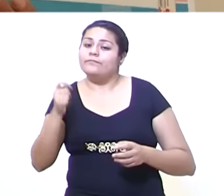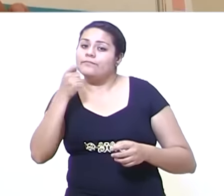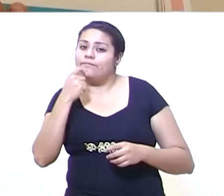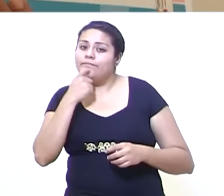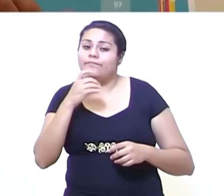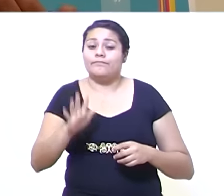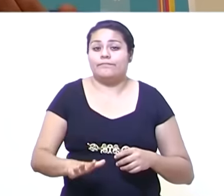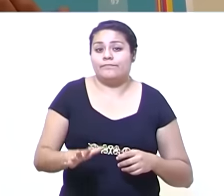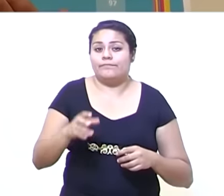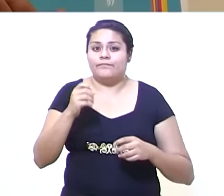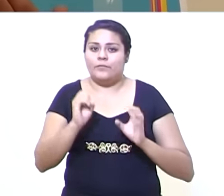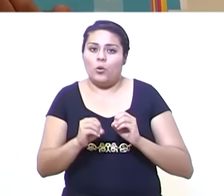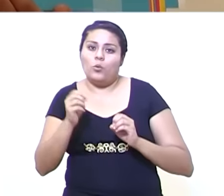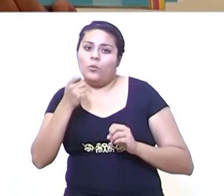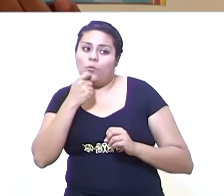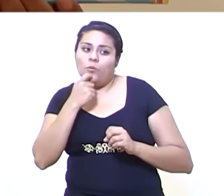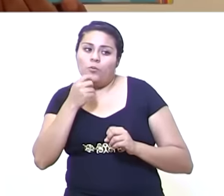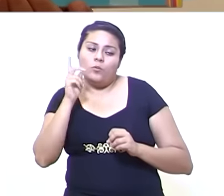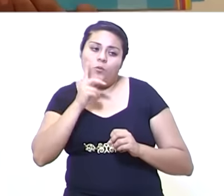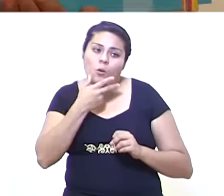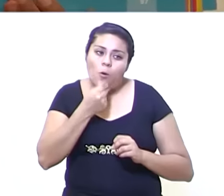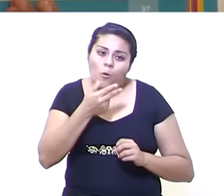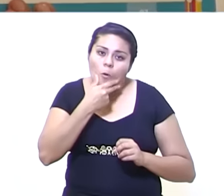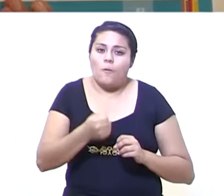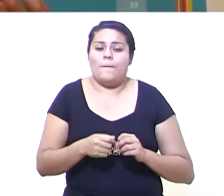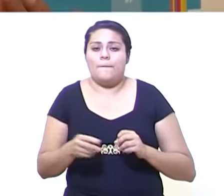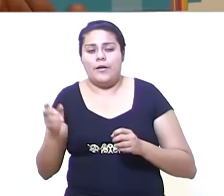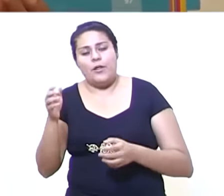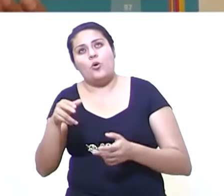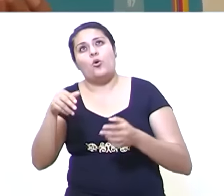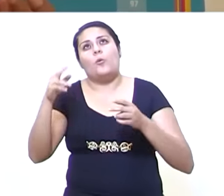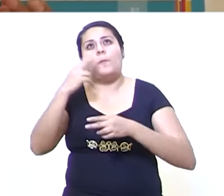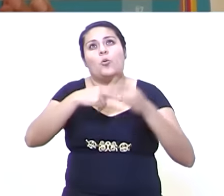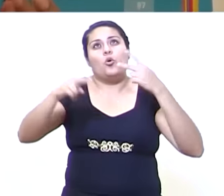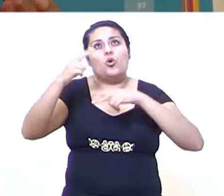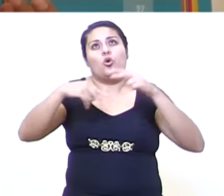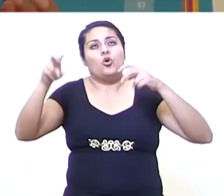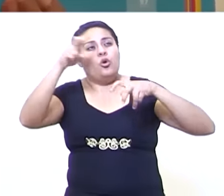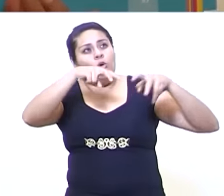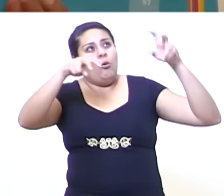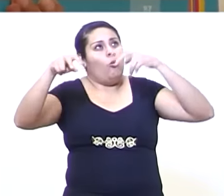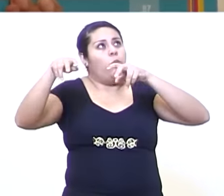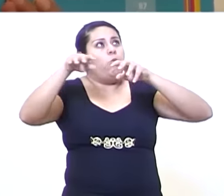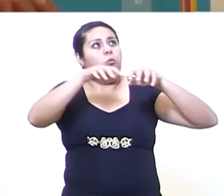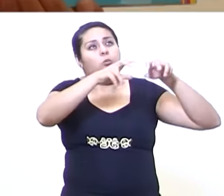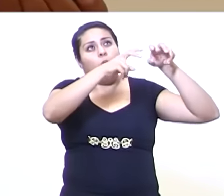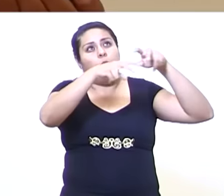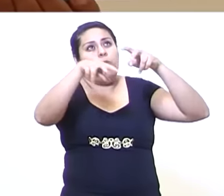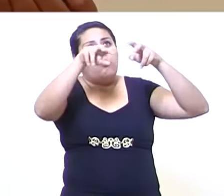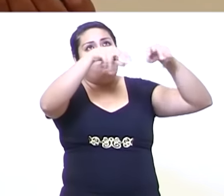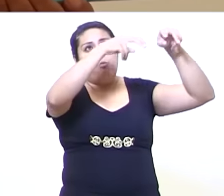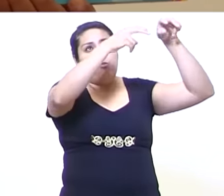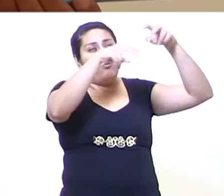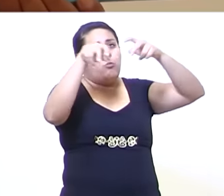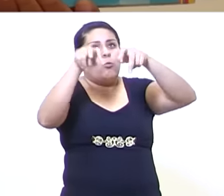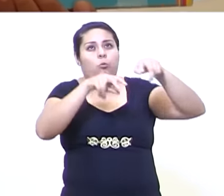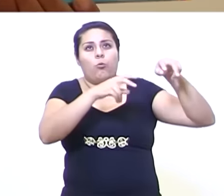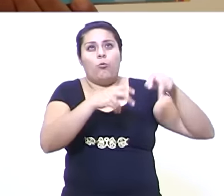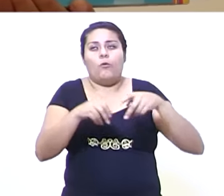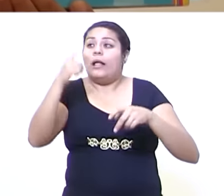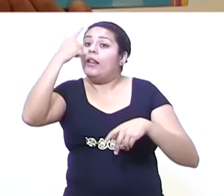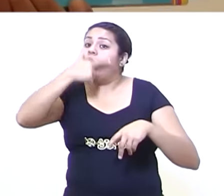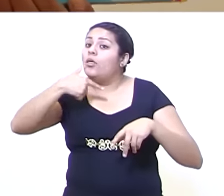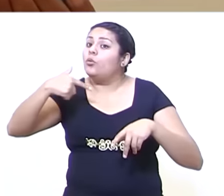Niñas y niños en una nube que navega. Niñas y niños en una nube que navega de